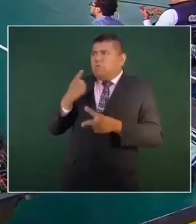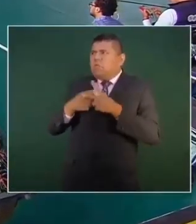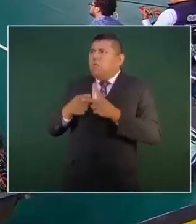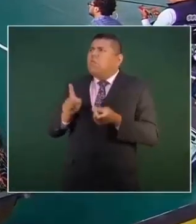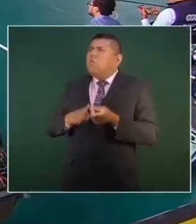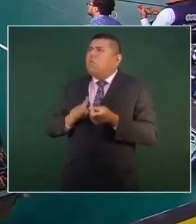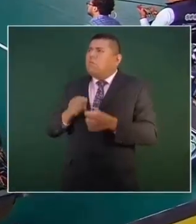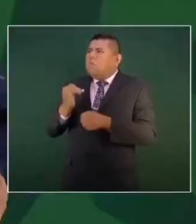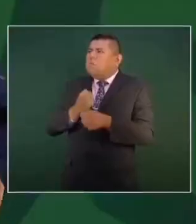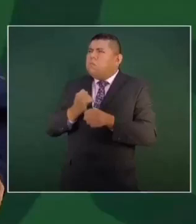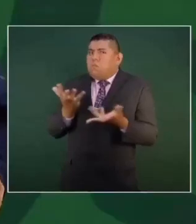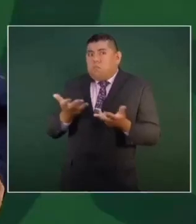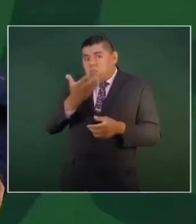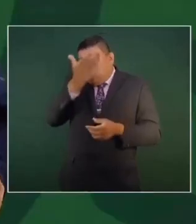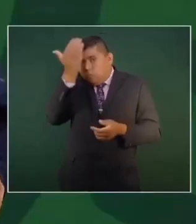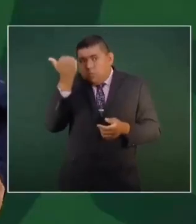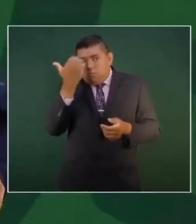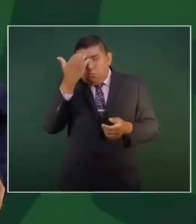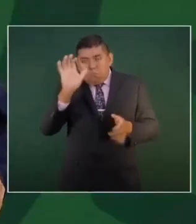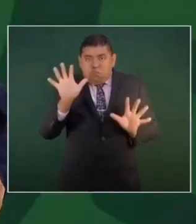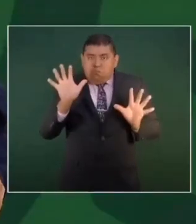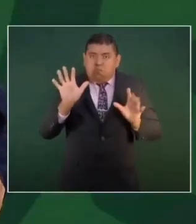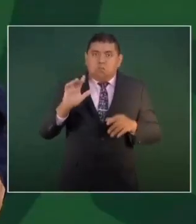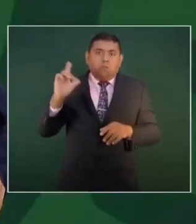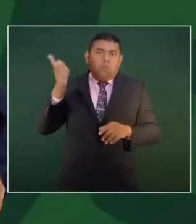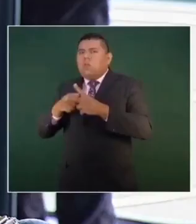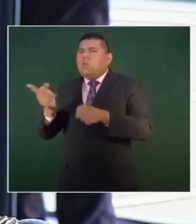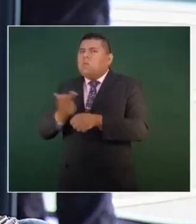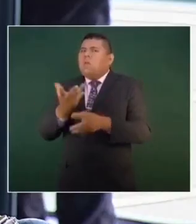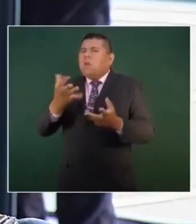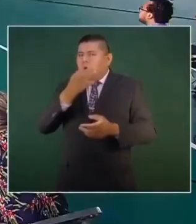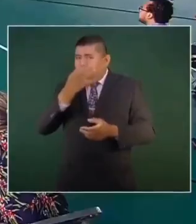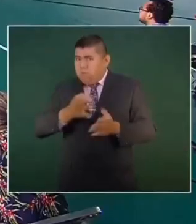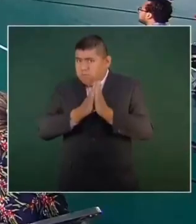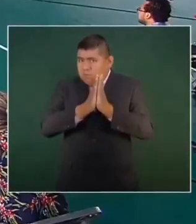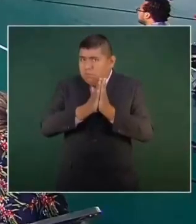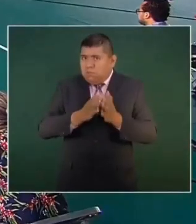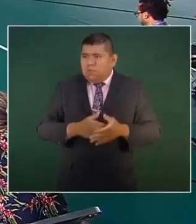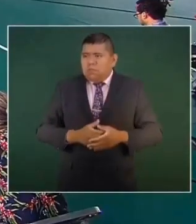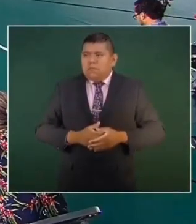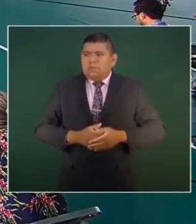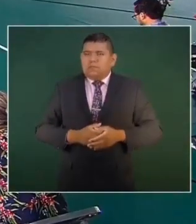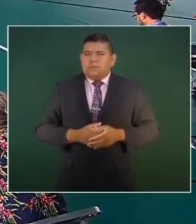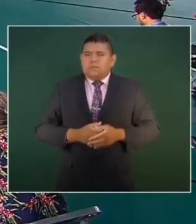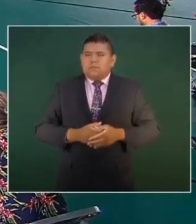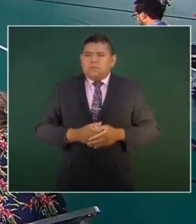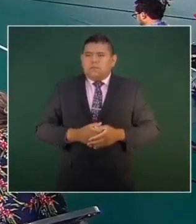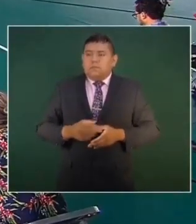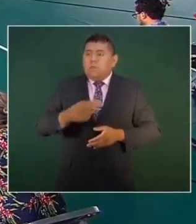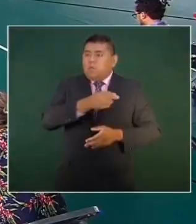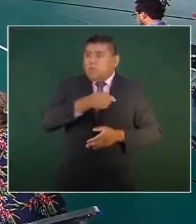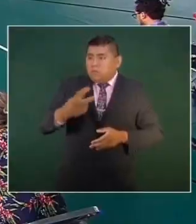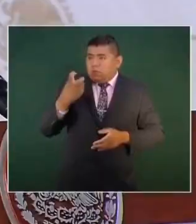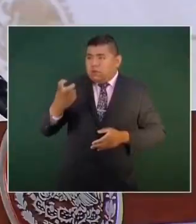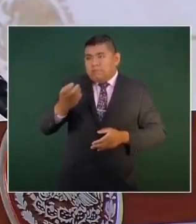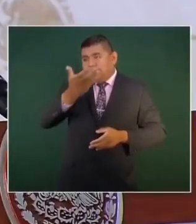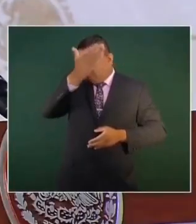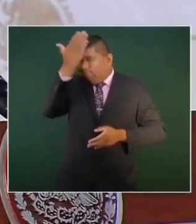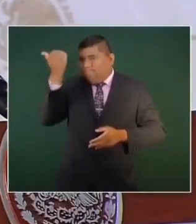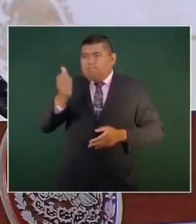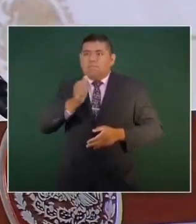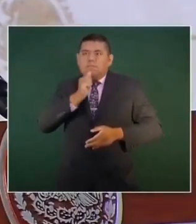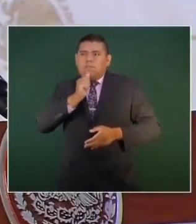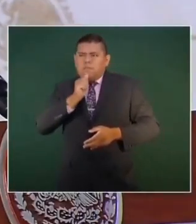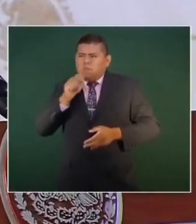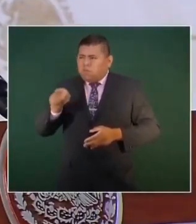países. Ojalá nos dieran más detalles, expresó. No tenemos nosotros esa información, no sé